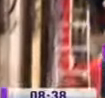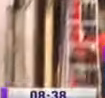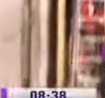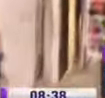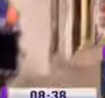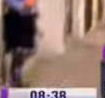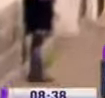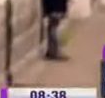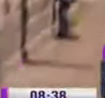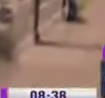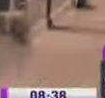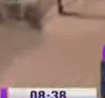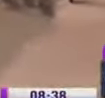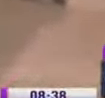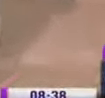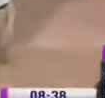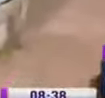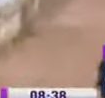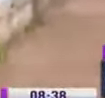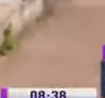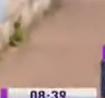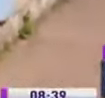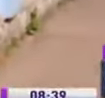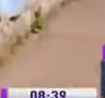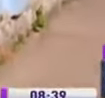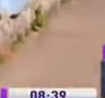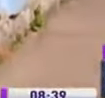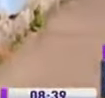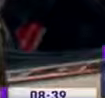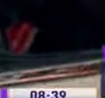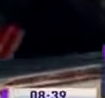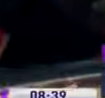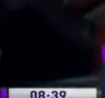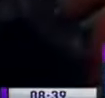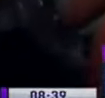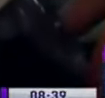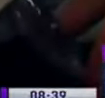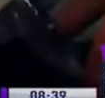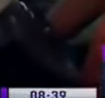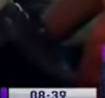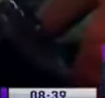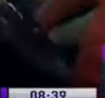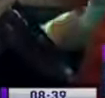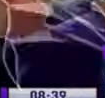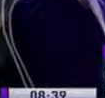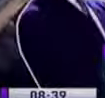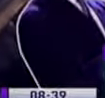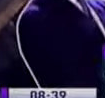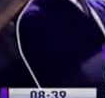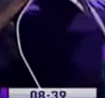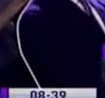Miren el de allá, aquí no. Las flechas de toda la cuadra. Ya me parqueo bien. La próxima parqueo bien.